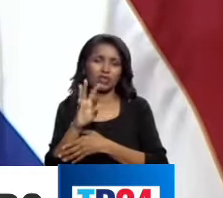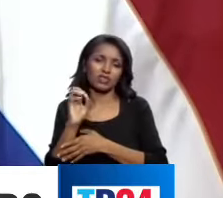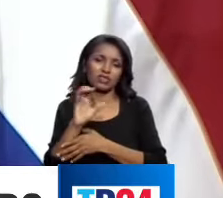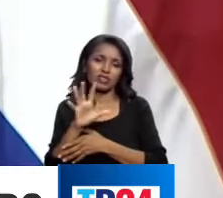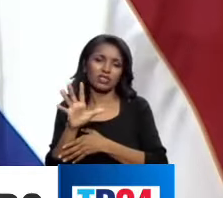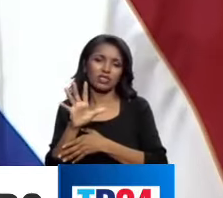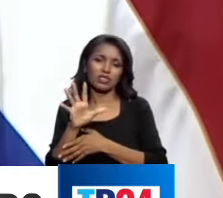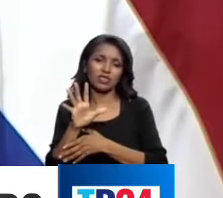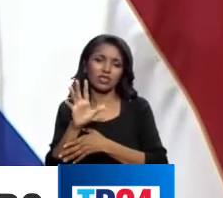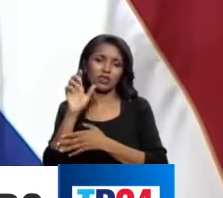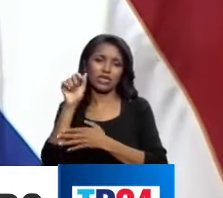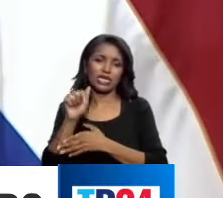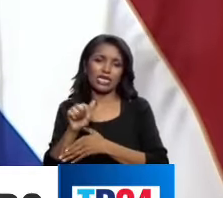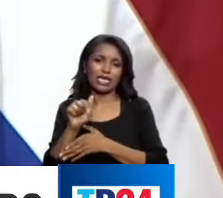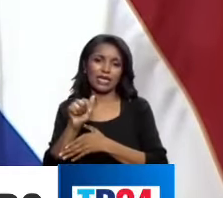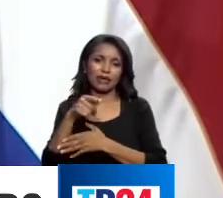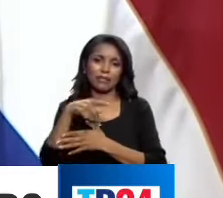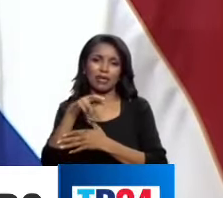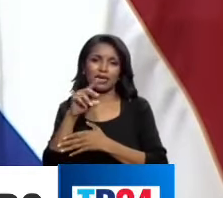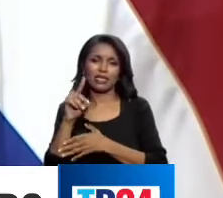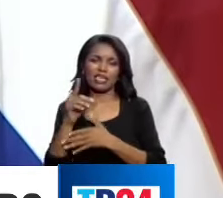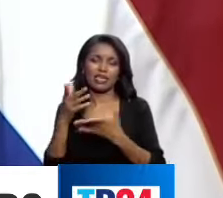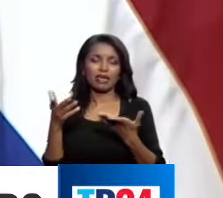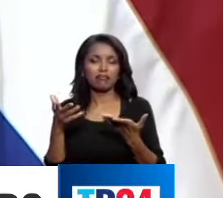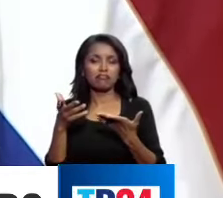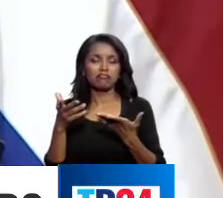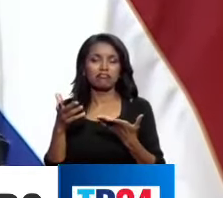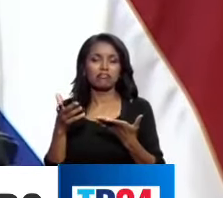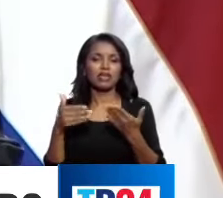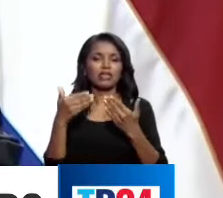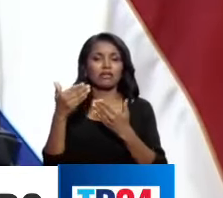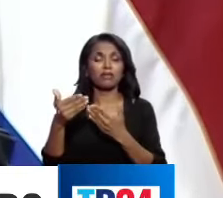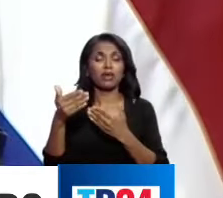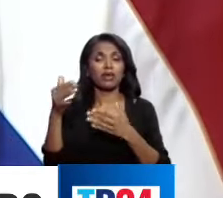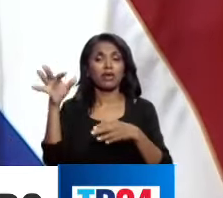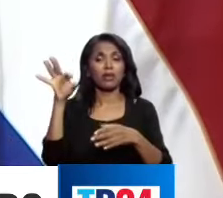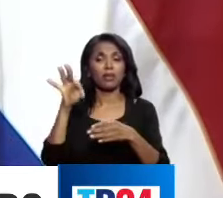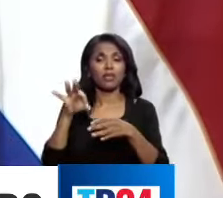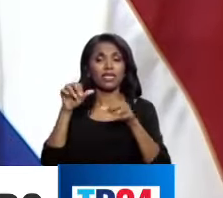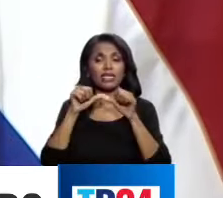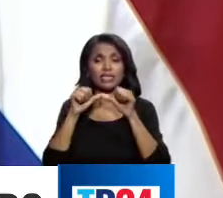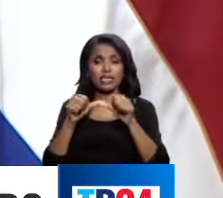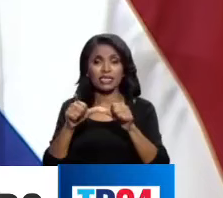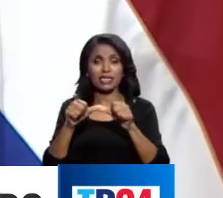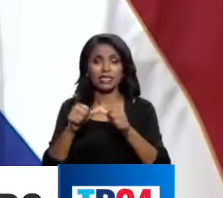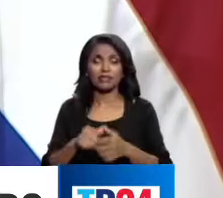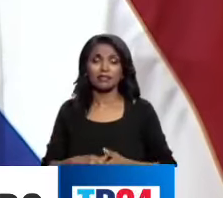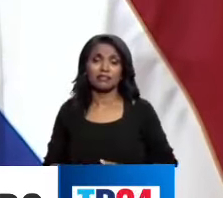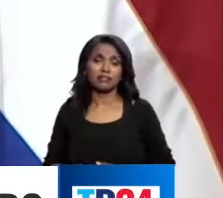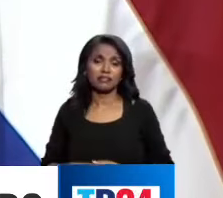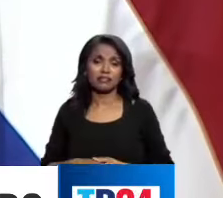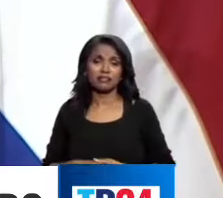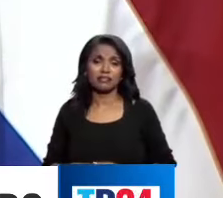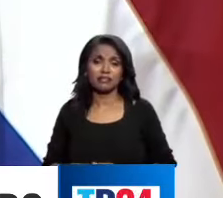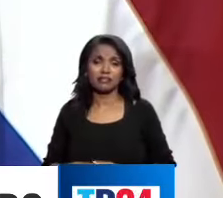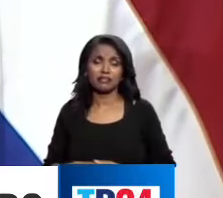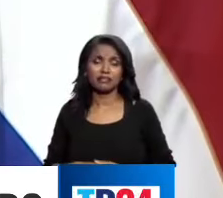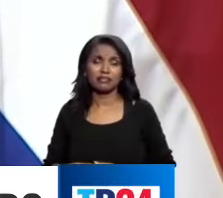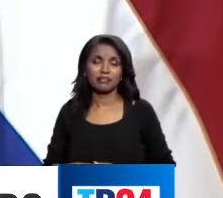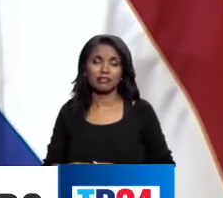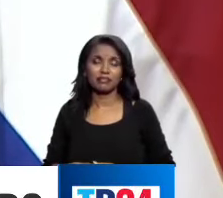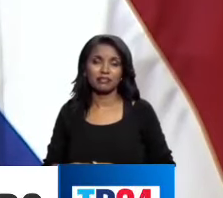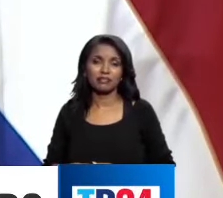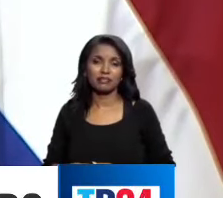593.405 perredistas en la calle hoy dispuestos a salir a votar y quieren con mentiras ocultarnos esa